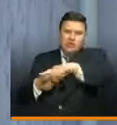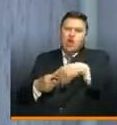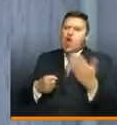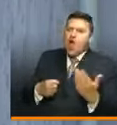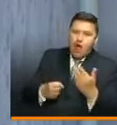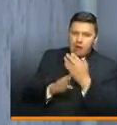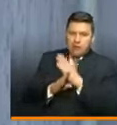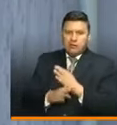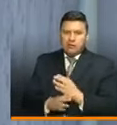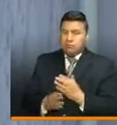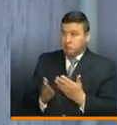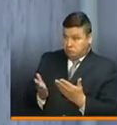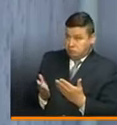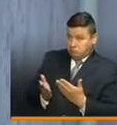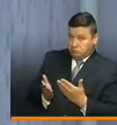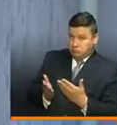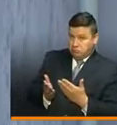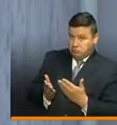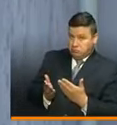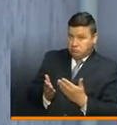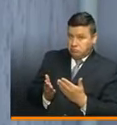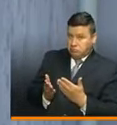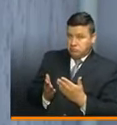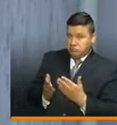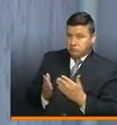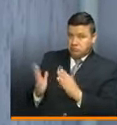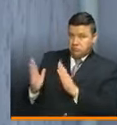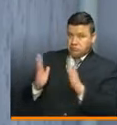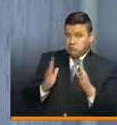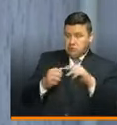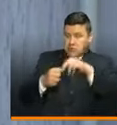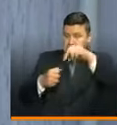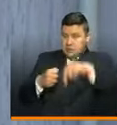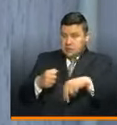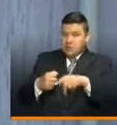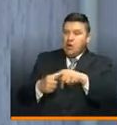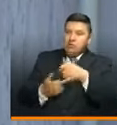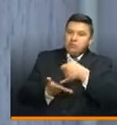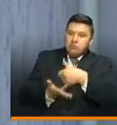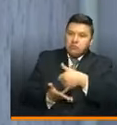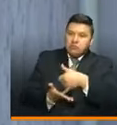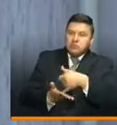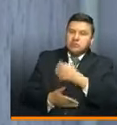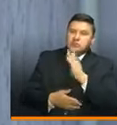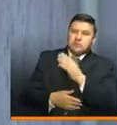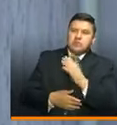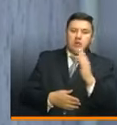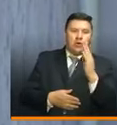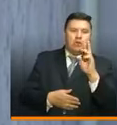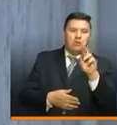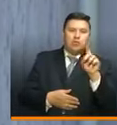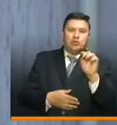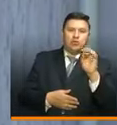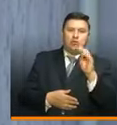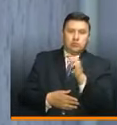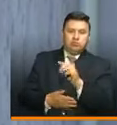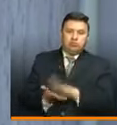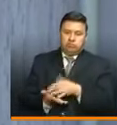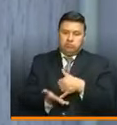si les parece, les vamos a hacer la breve transición de ciudadanía y le vamos a pasar la palabra a Bruce, que estaría